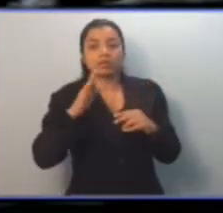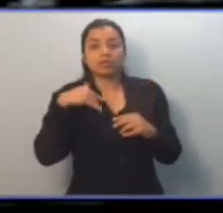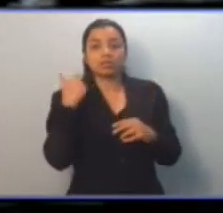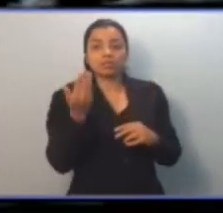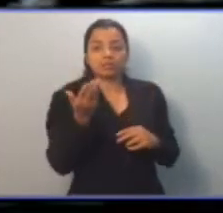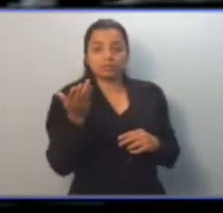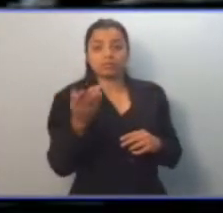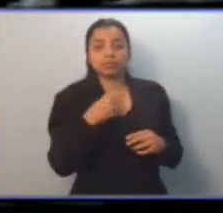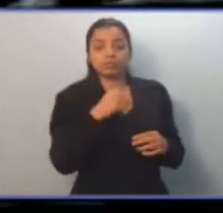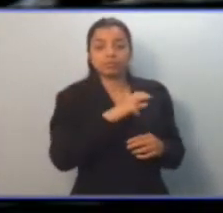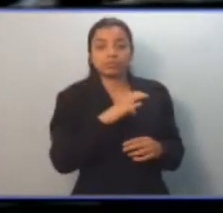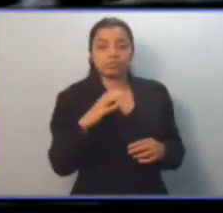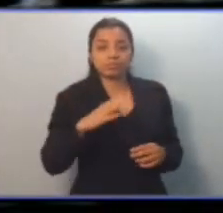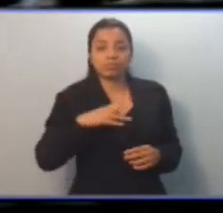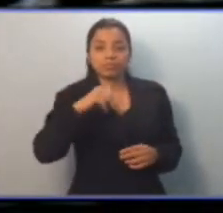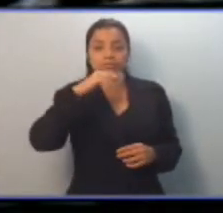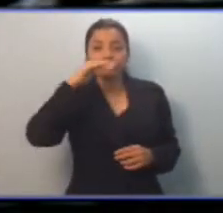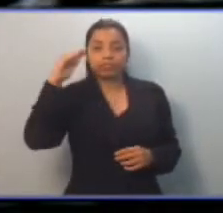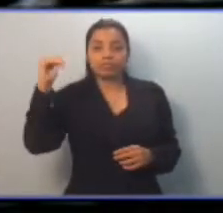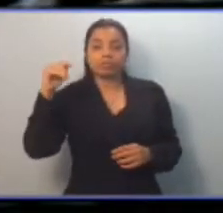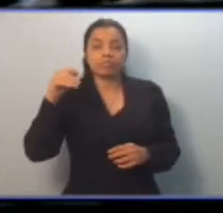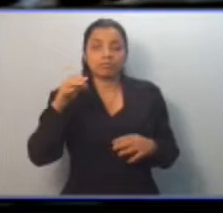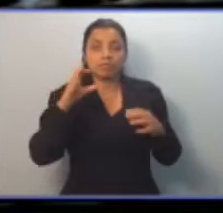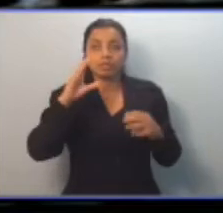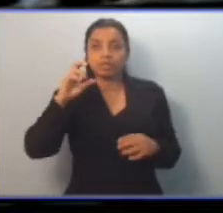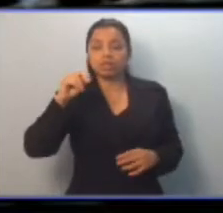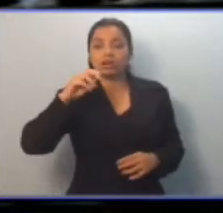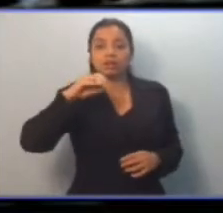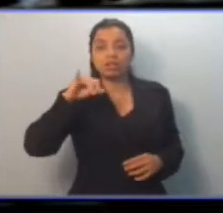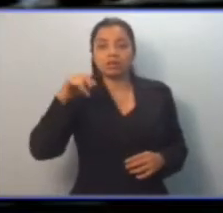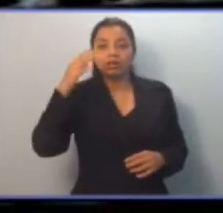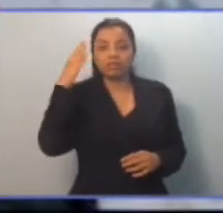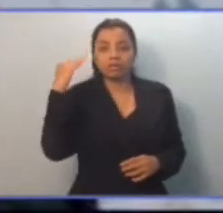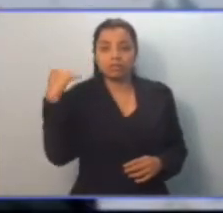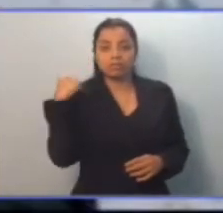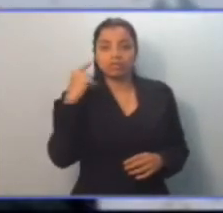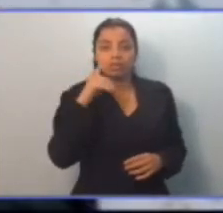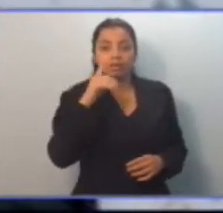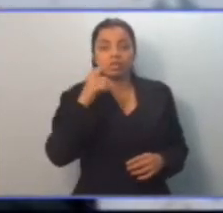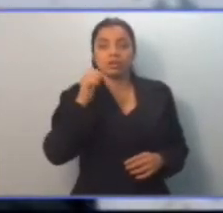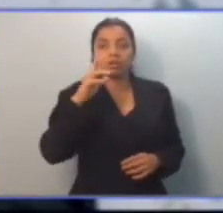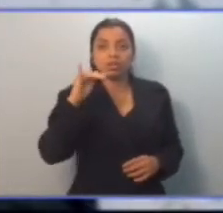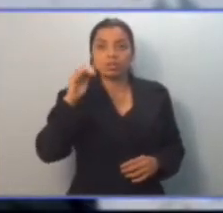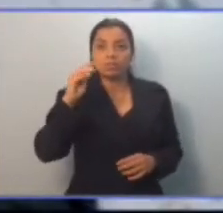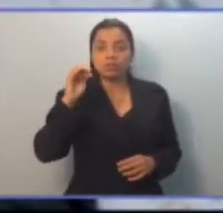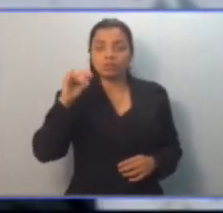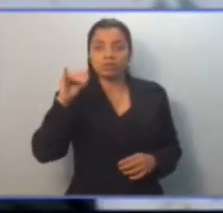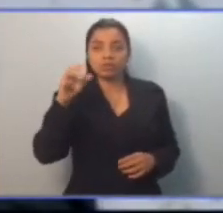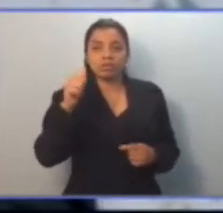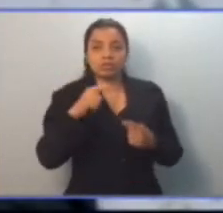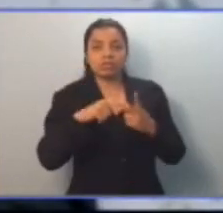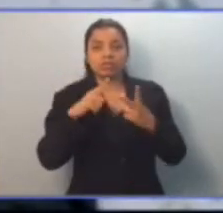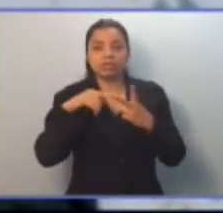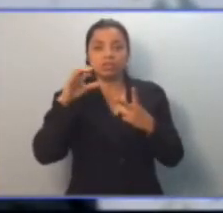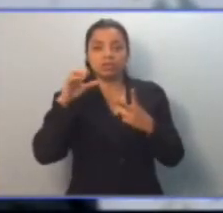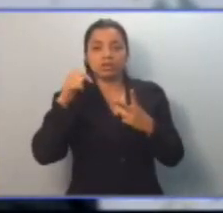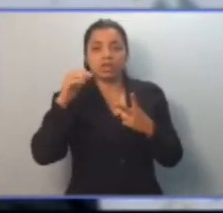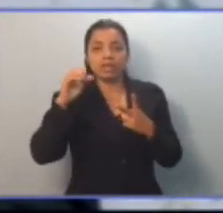en el Consejo Nacional de la Judicatura cuando estaba la licenciada Nora Montoya y el licenciado Cabezas, que Dios lo tenga en